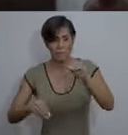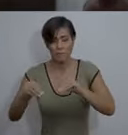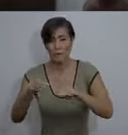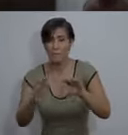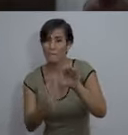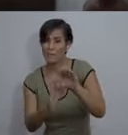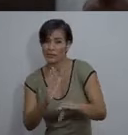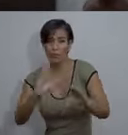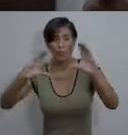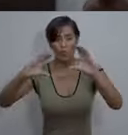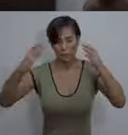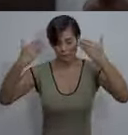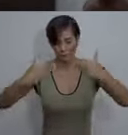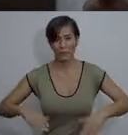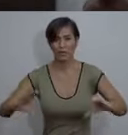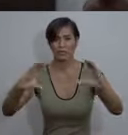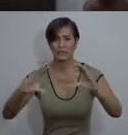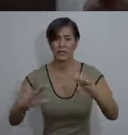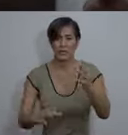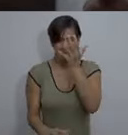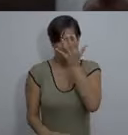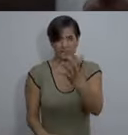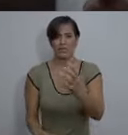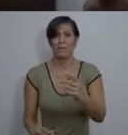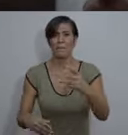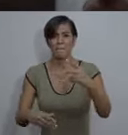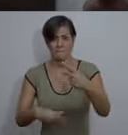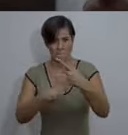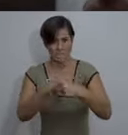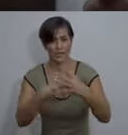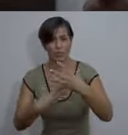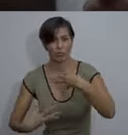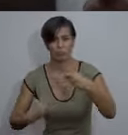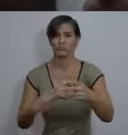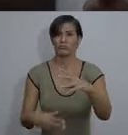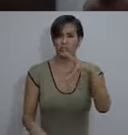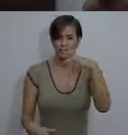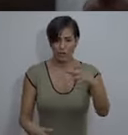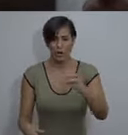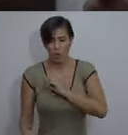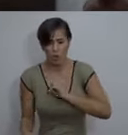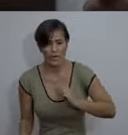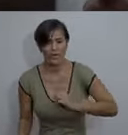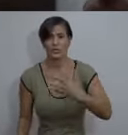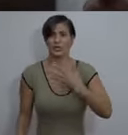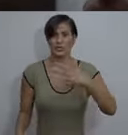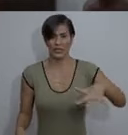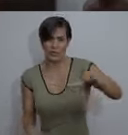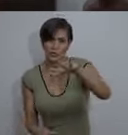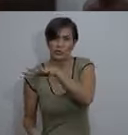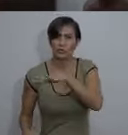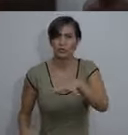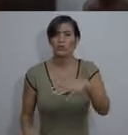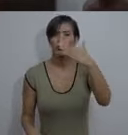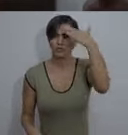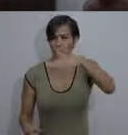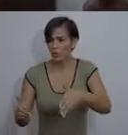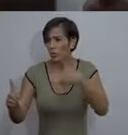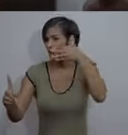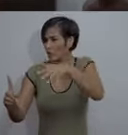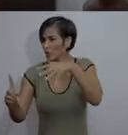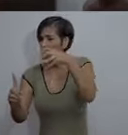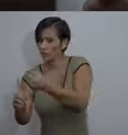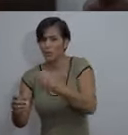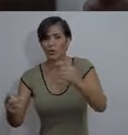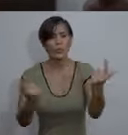movilidad cuidarnos más tomar en serio el peligro de los contagios son parte de nuestras obligaciones sé que lograremos una